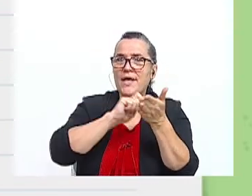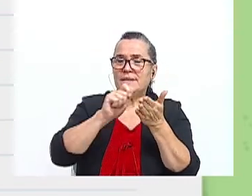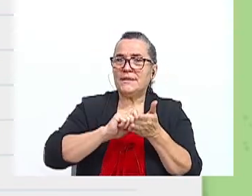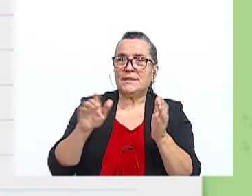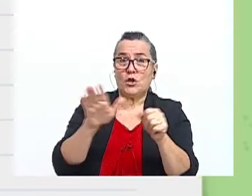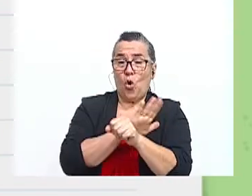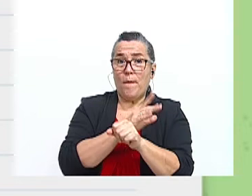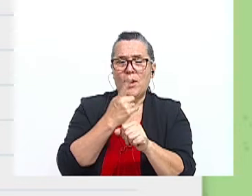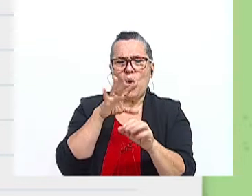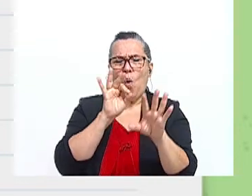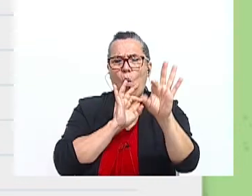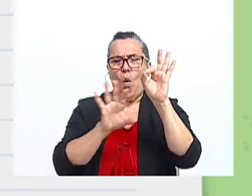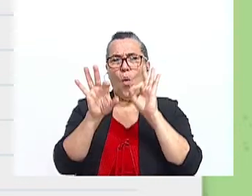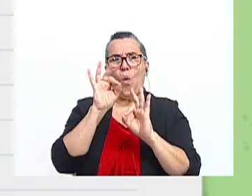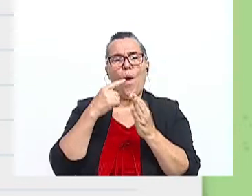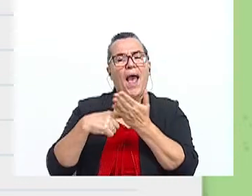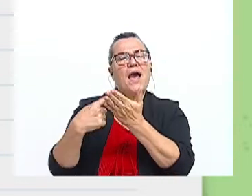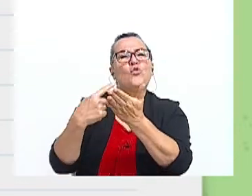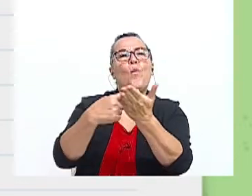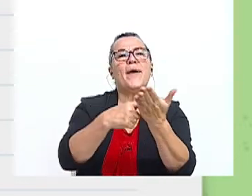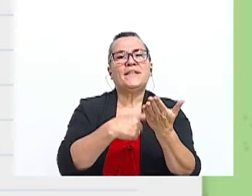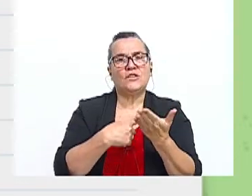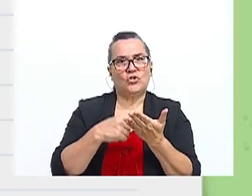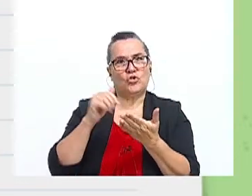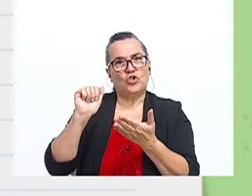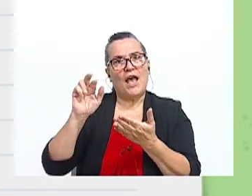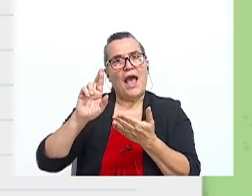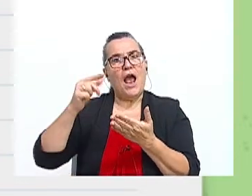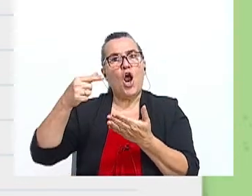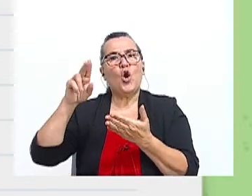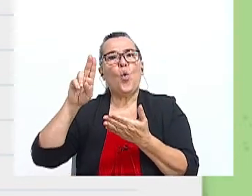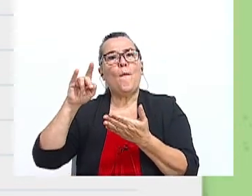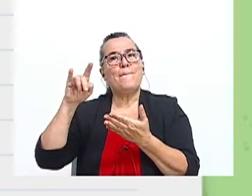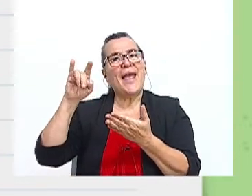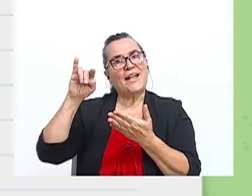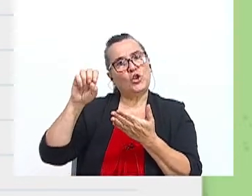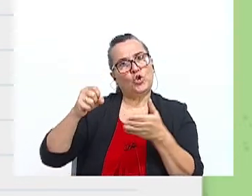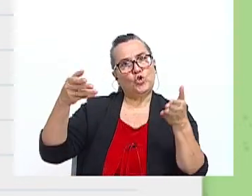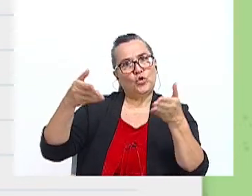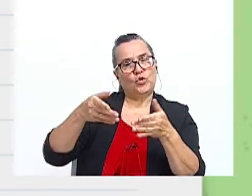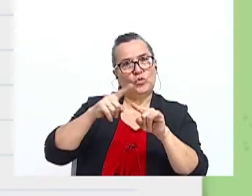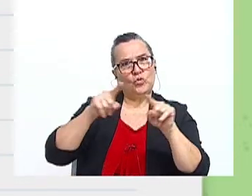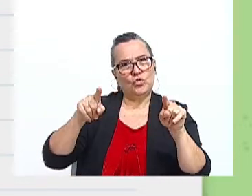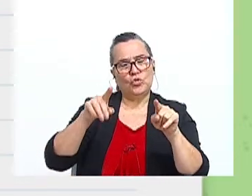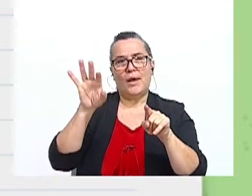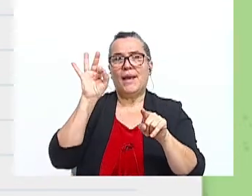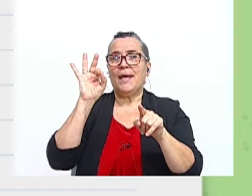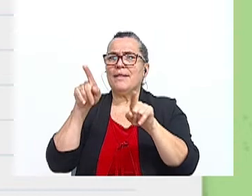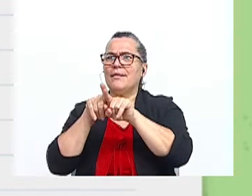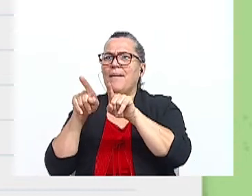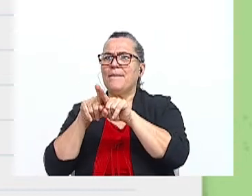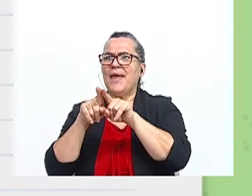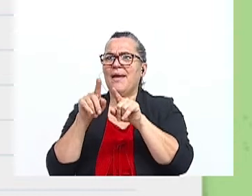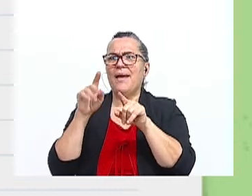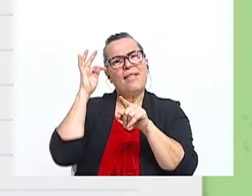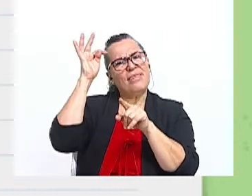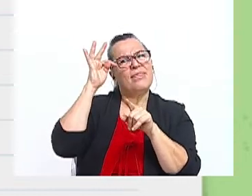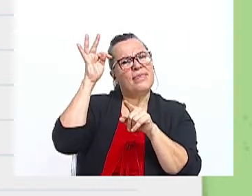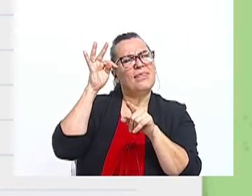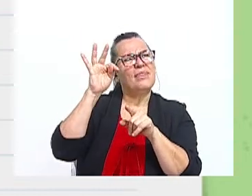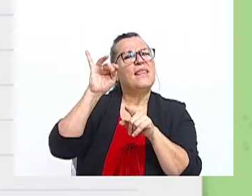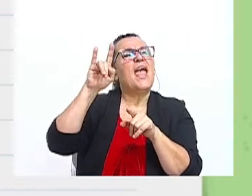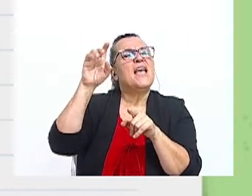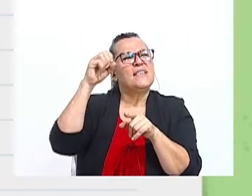y descubrir qué argumentos tienen presentes, aparte de descubrir cuál es la tesis que el